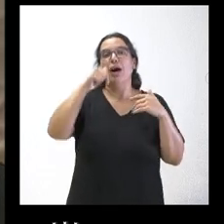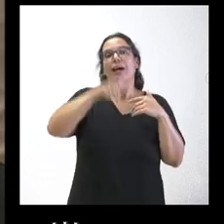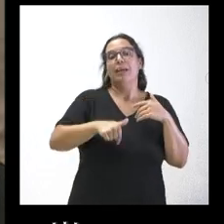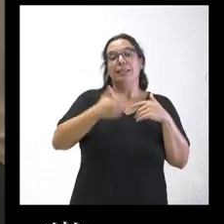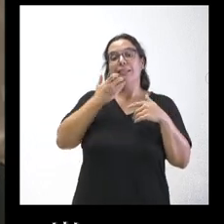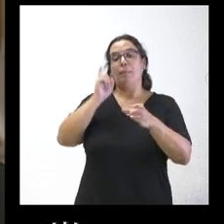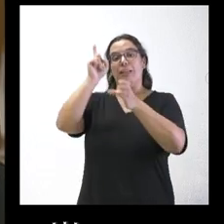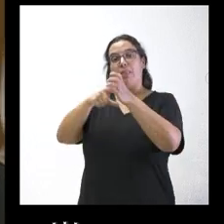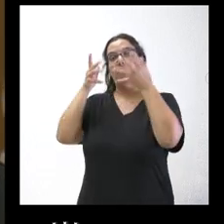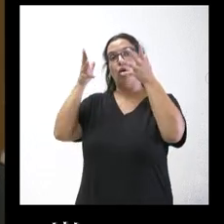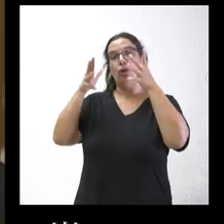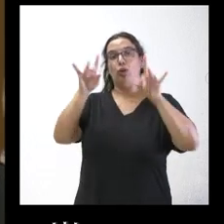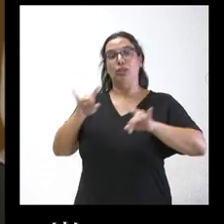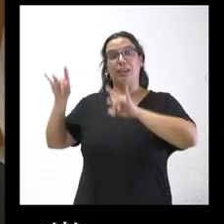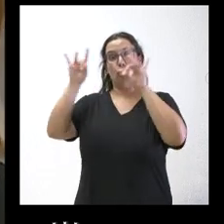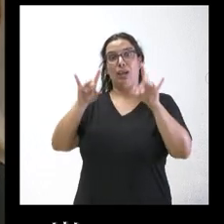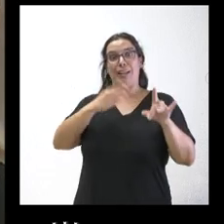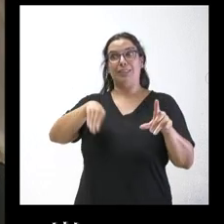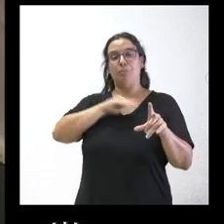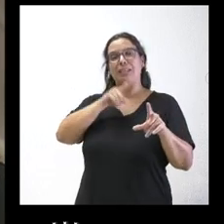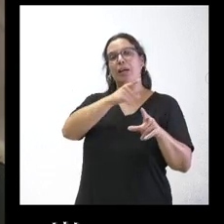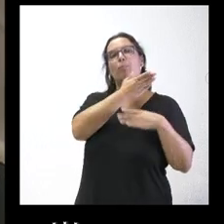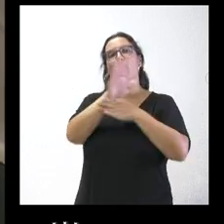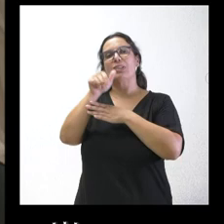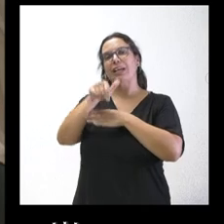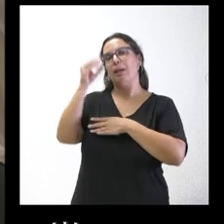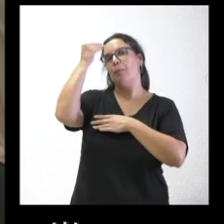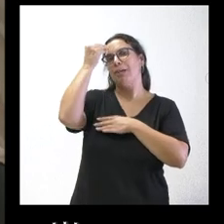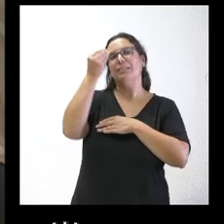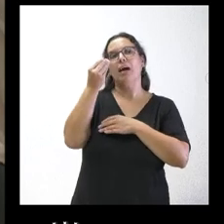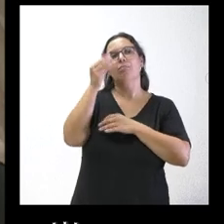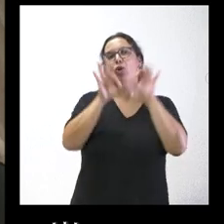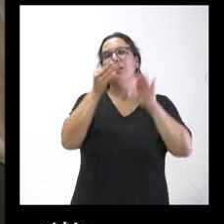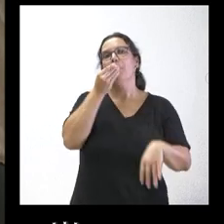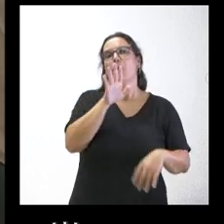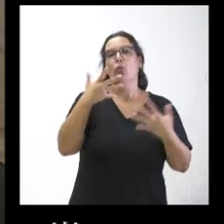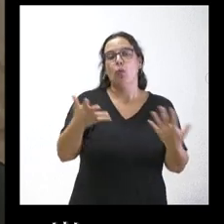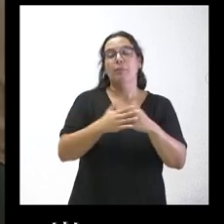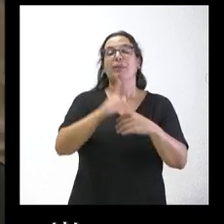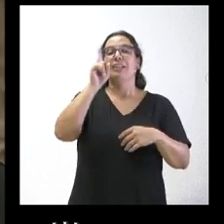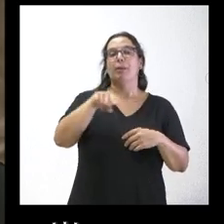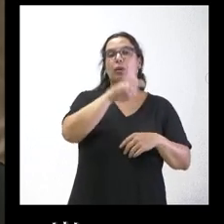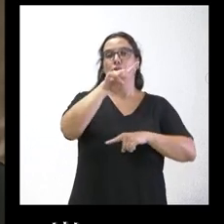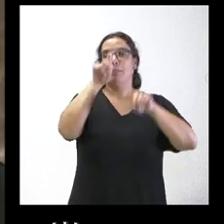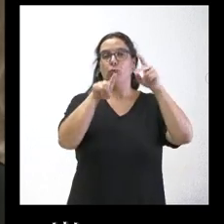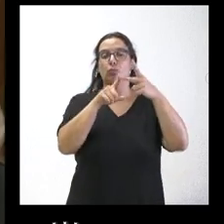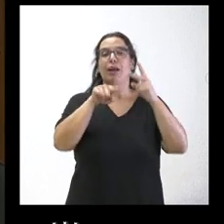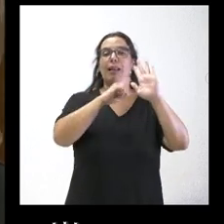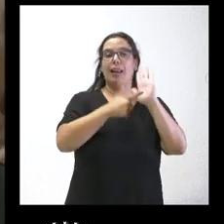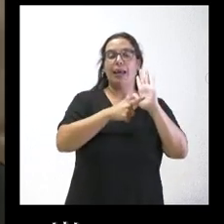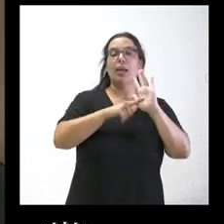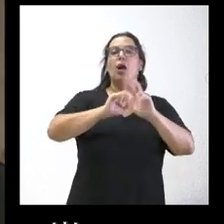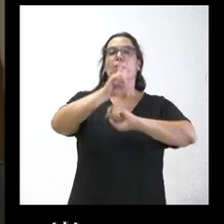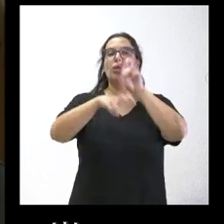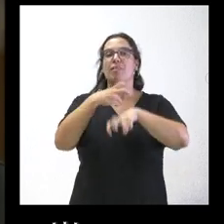consejo interterritorial y luego ya otra otra pregunta no sé si en esta ley hay alguna modificación respecto a la asistencia